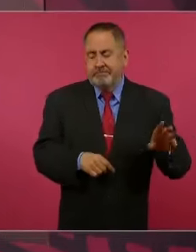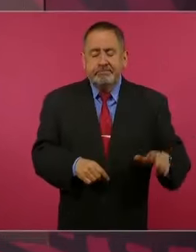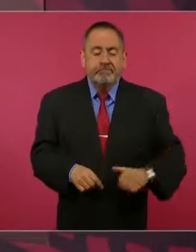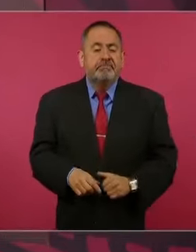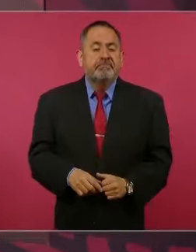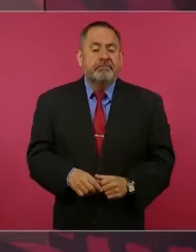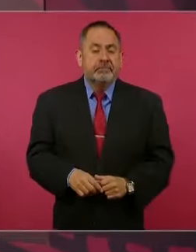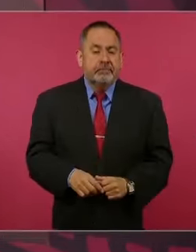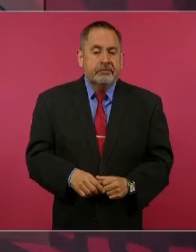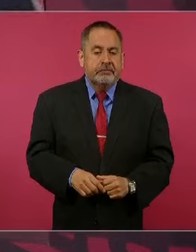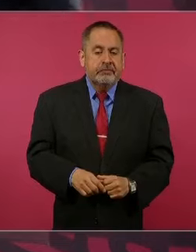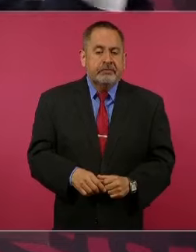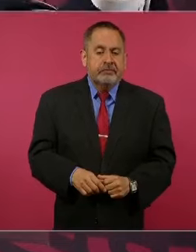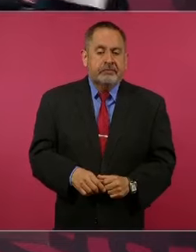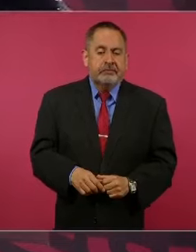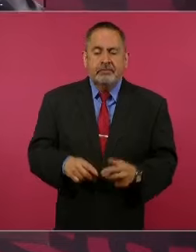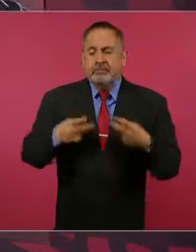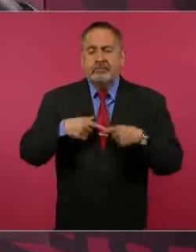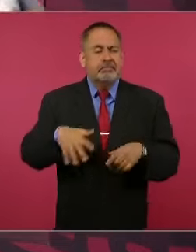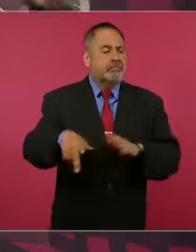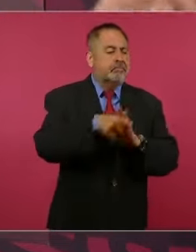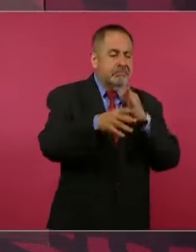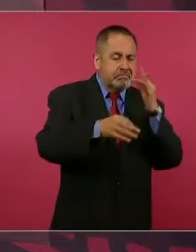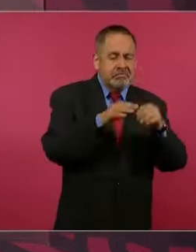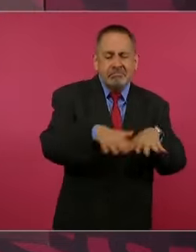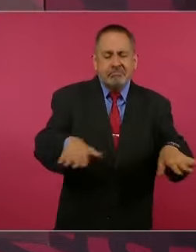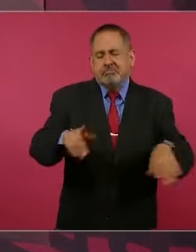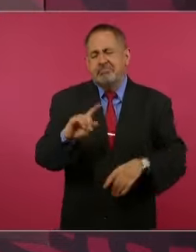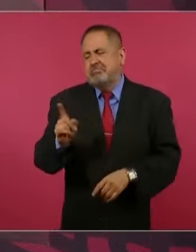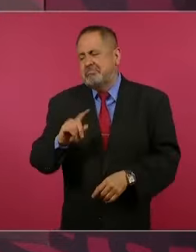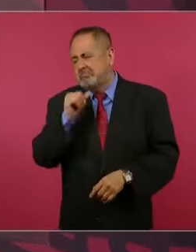arriba no los periodistas